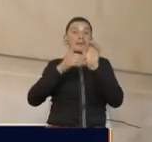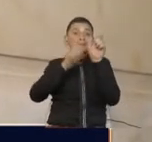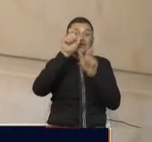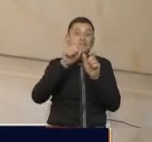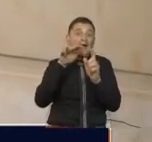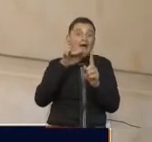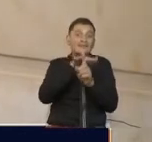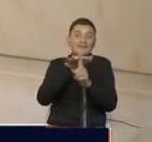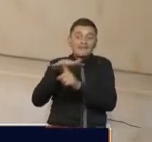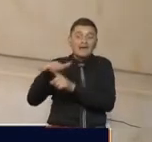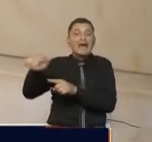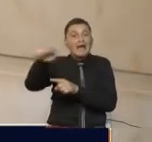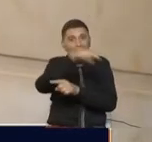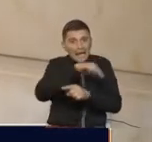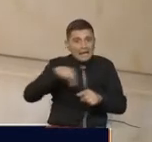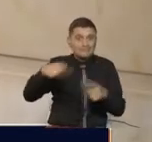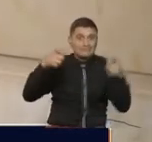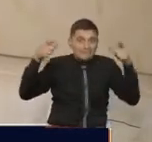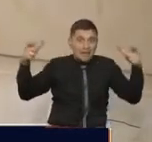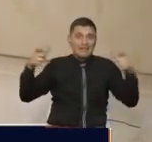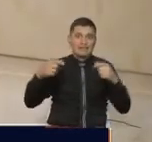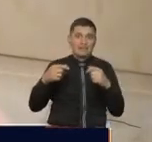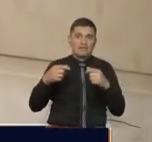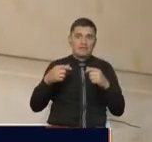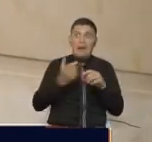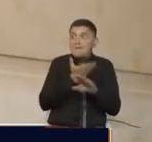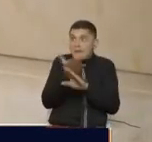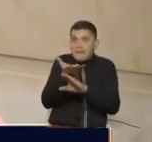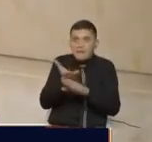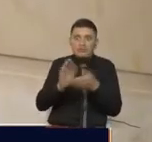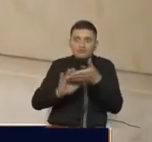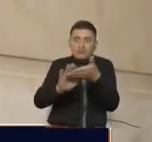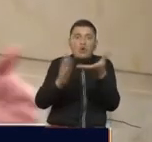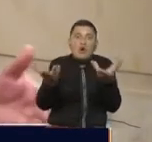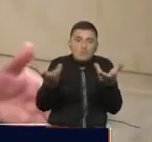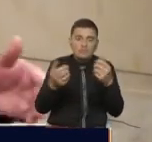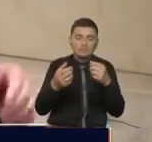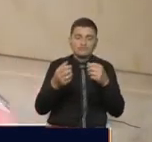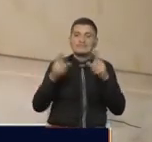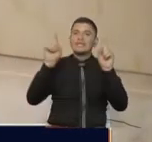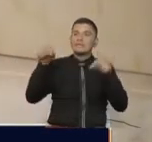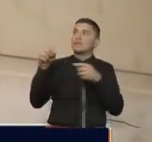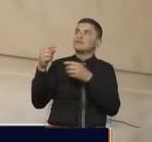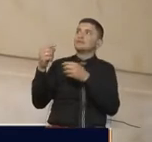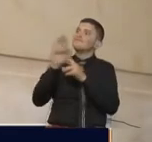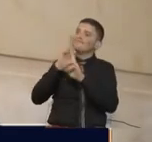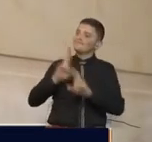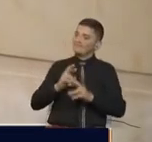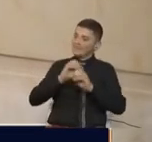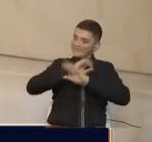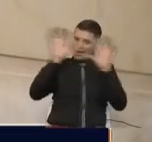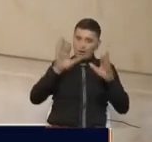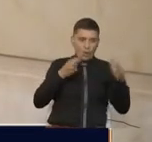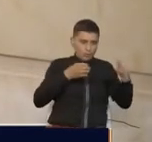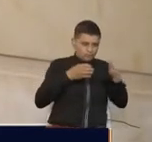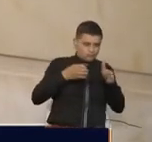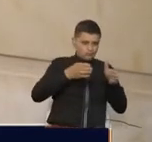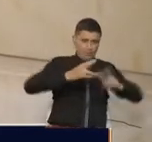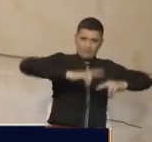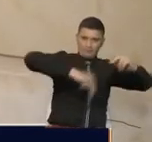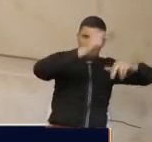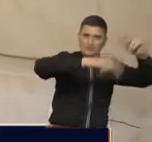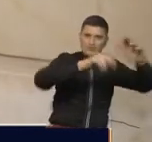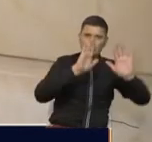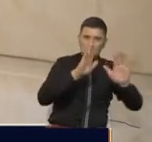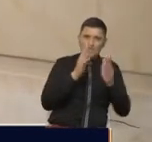damnificadas y varias alternativas propuestas. Y también que nos digan cuándo van a terminar el Canal de la Esperanza, que es un